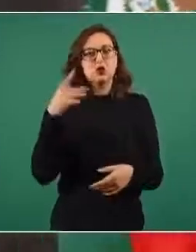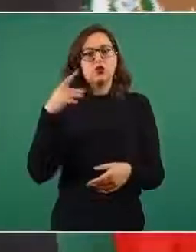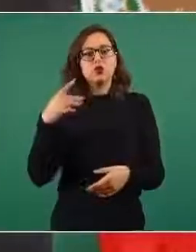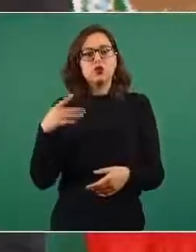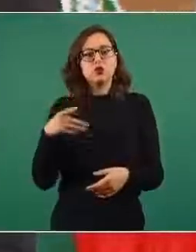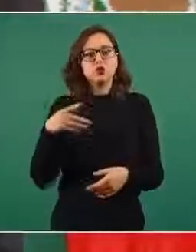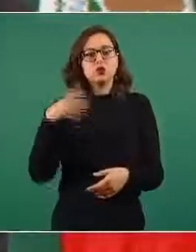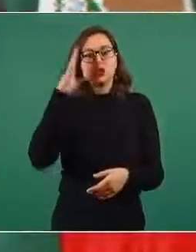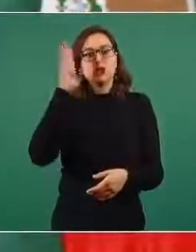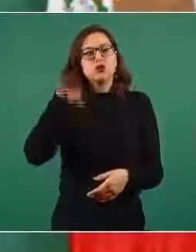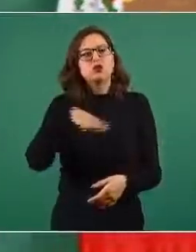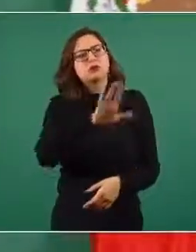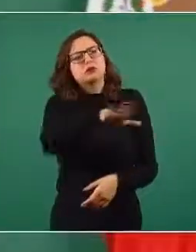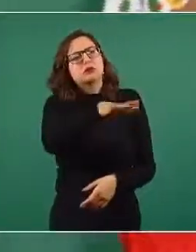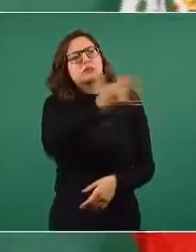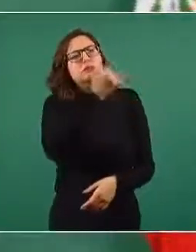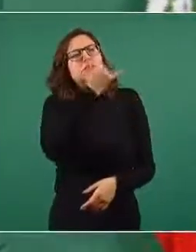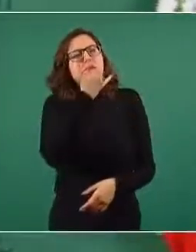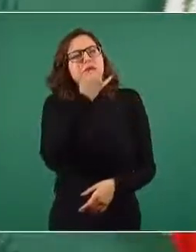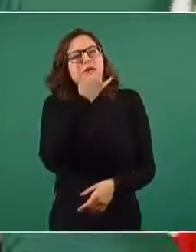en su pueblo?